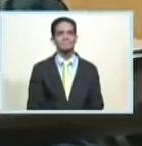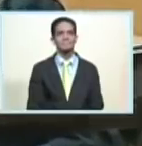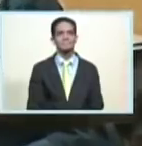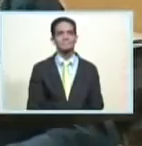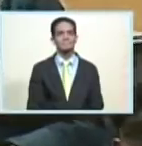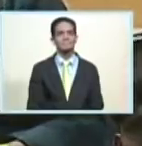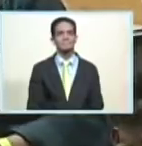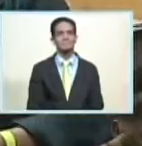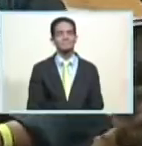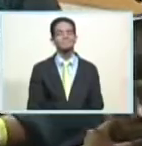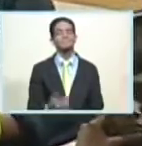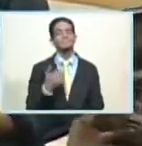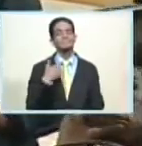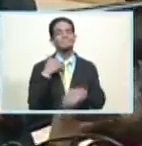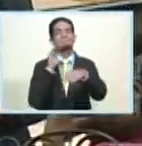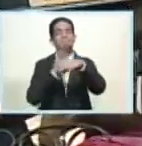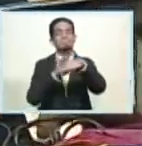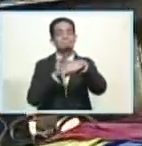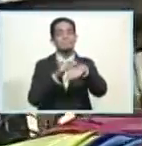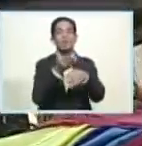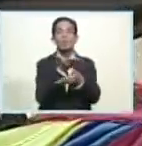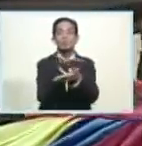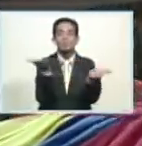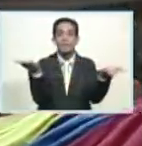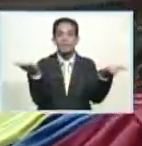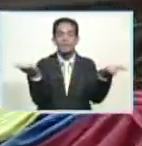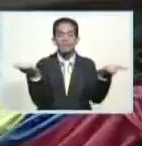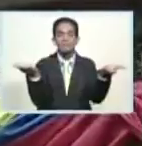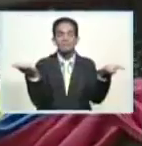Yo les digo, vicepresidentes, ministros, compañeros, todos,